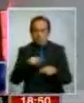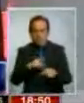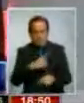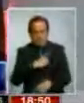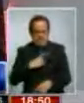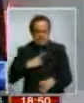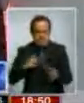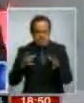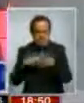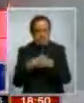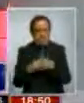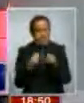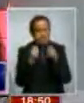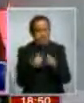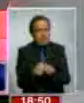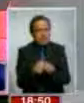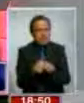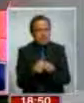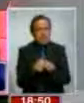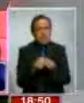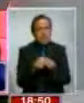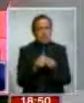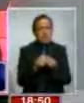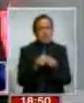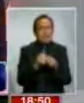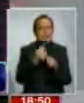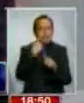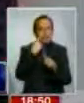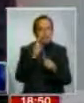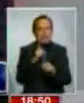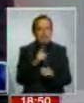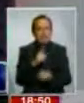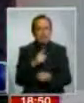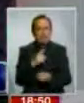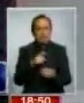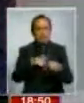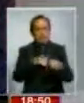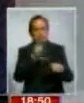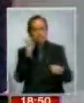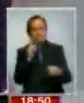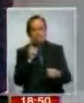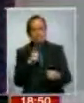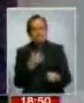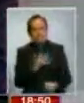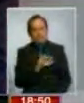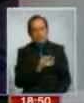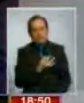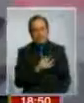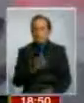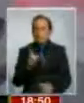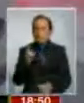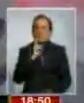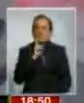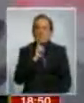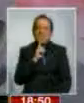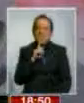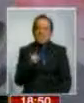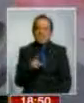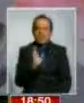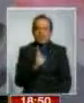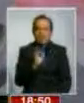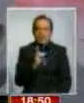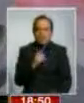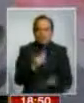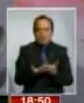es bueno, y sin embargo se nos tira la alfombra, eso duele. ¿Y quién tira la alfombra? No me hagas hacer acusaciones, porque no tengo yo